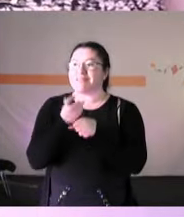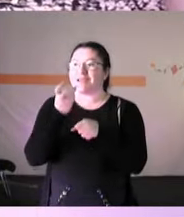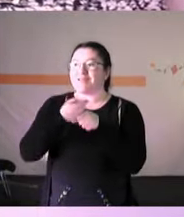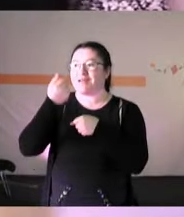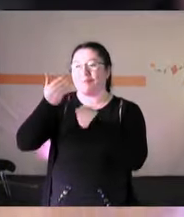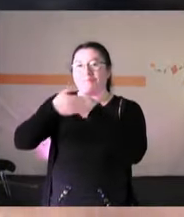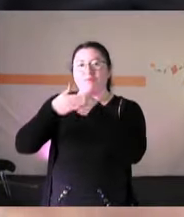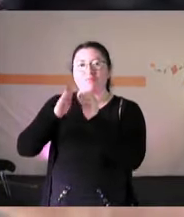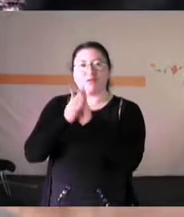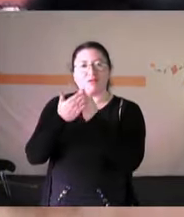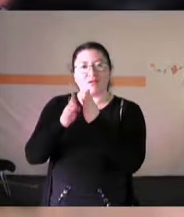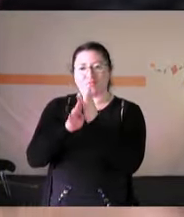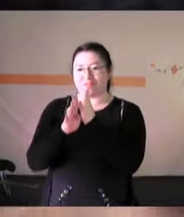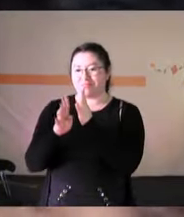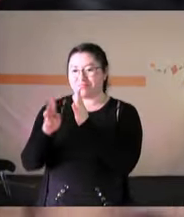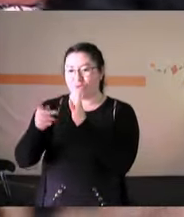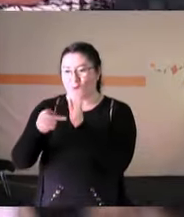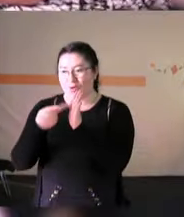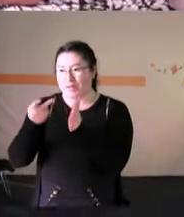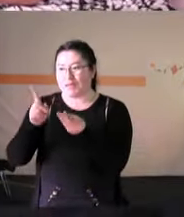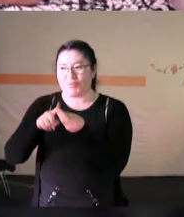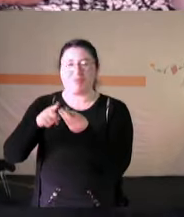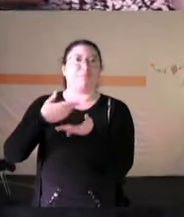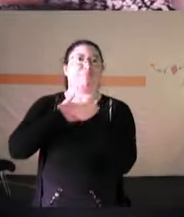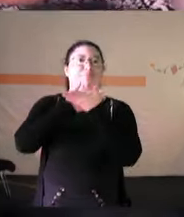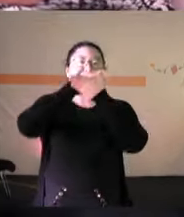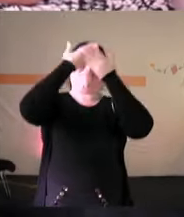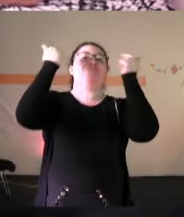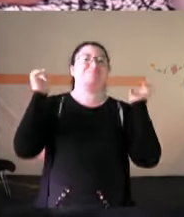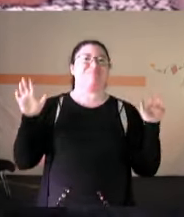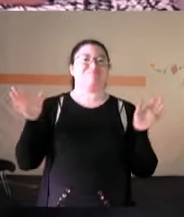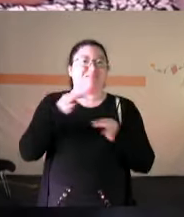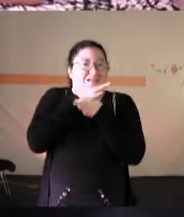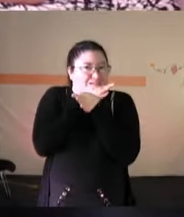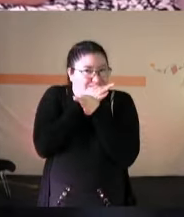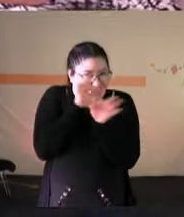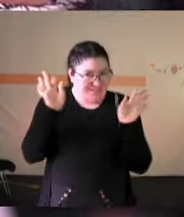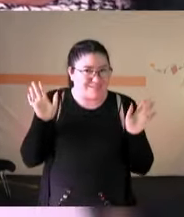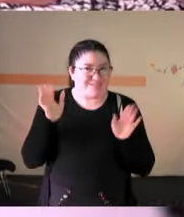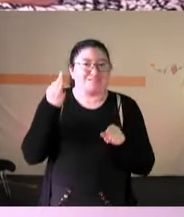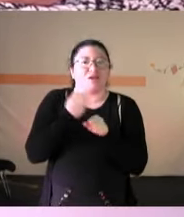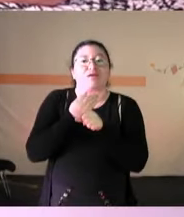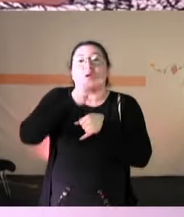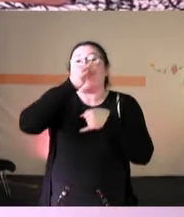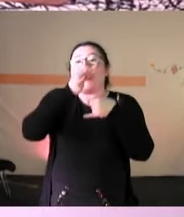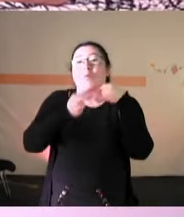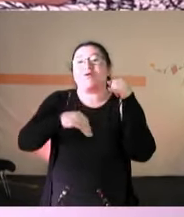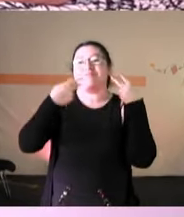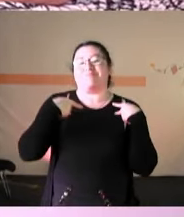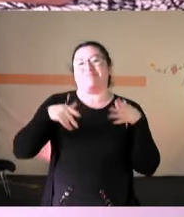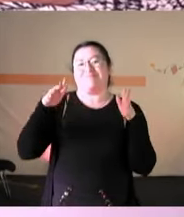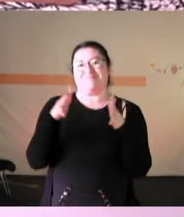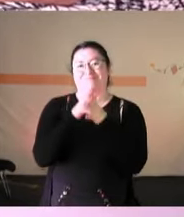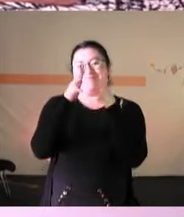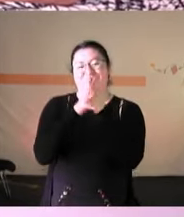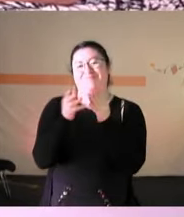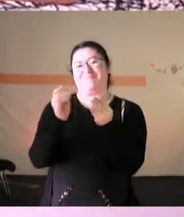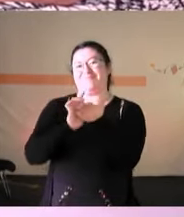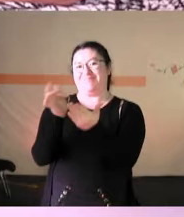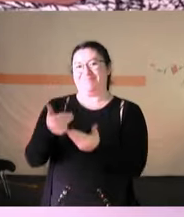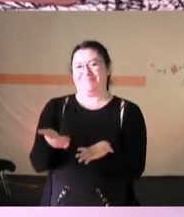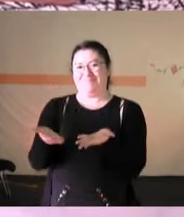firmas de Mónica Lavín. ¿Ok? Entonces, bueno, para que lo sepan, y ya última intervención y cerramos. Muchas gracias.